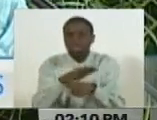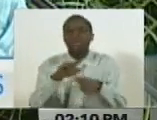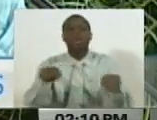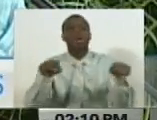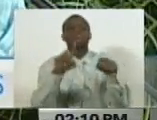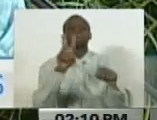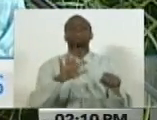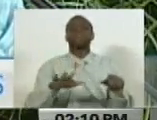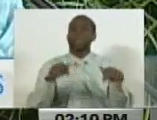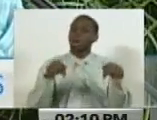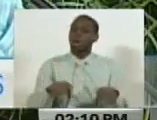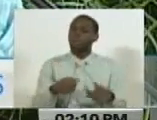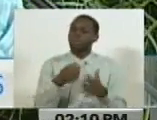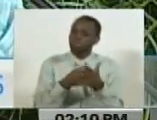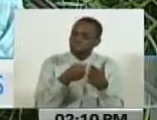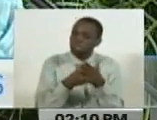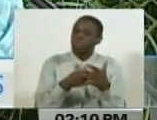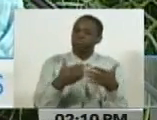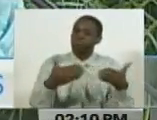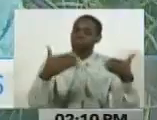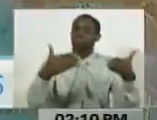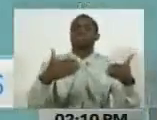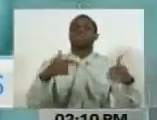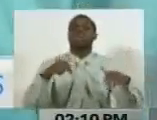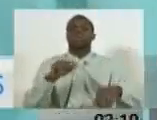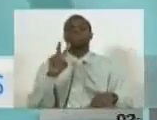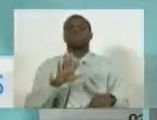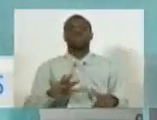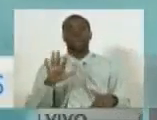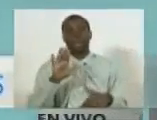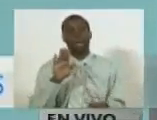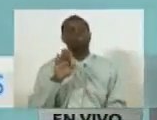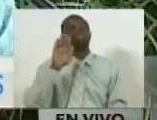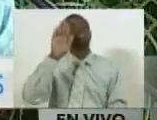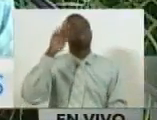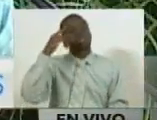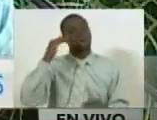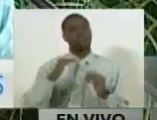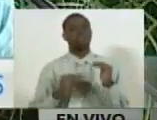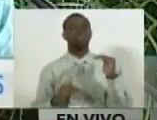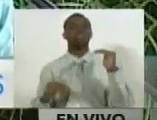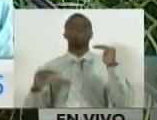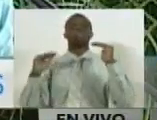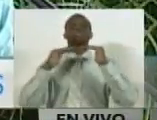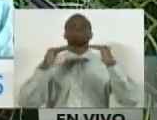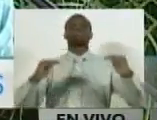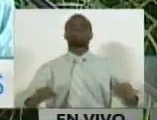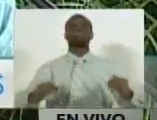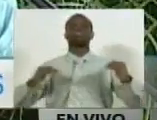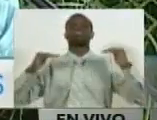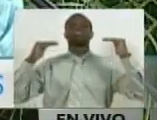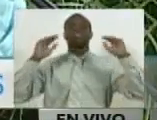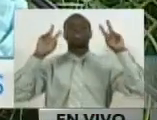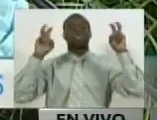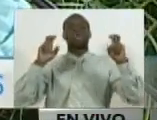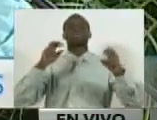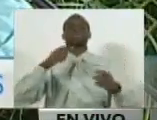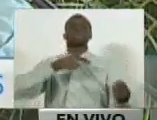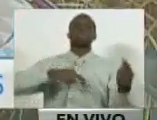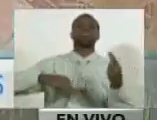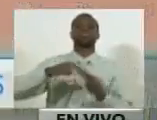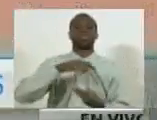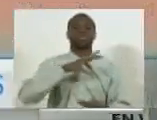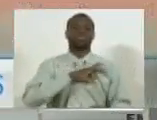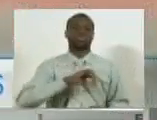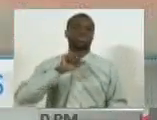lucha y de la Venezuela que aspira a un nivel superior de revolución socialista. Por eso es